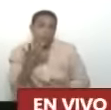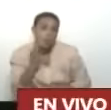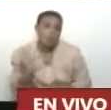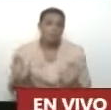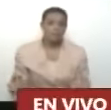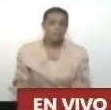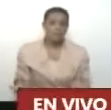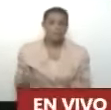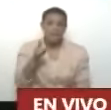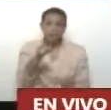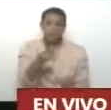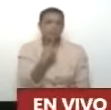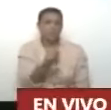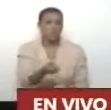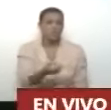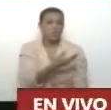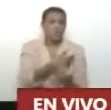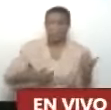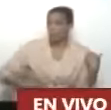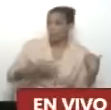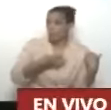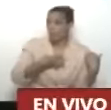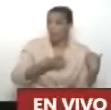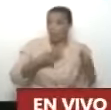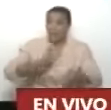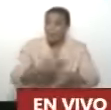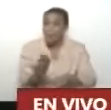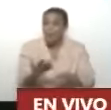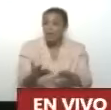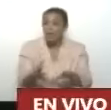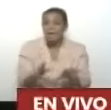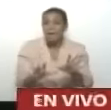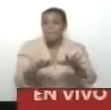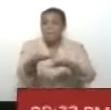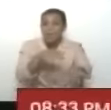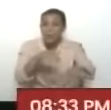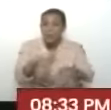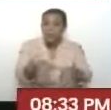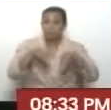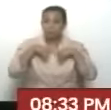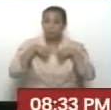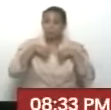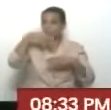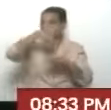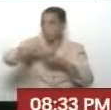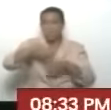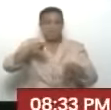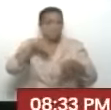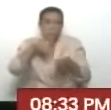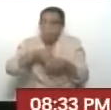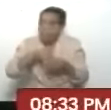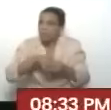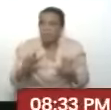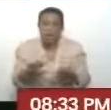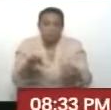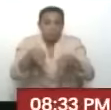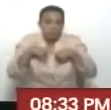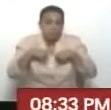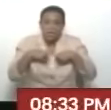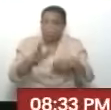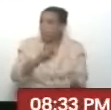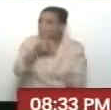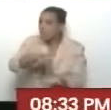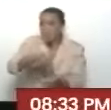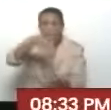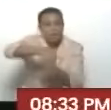Entonces, ese señor no podría asumir la presidencia de ese país, ni ese parlamentario debería asumir la diputación, porque hubo una abstención, ponga